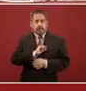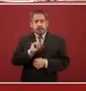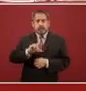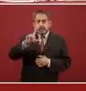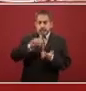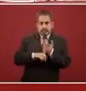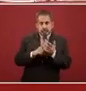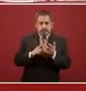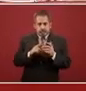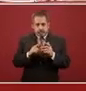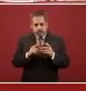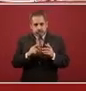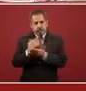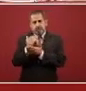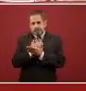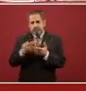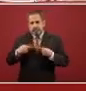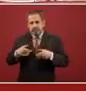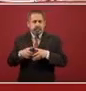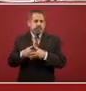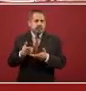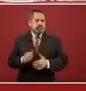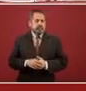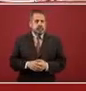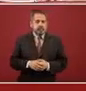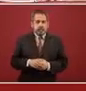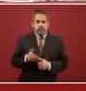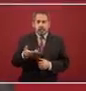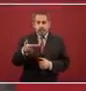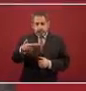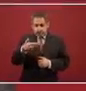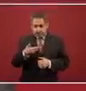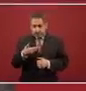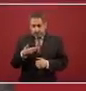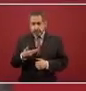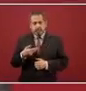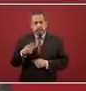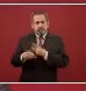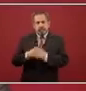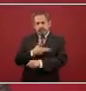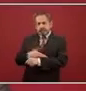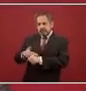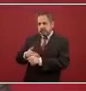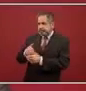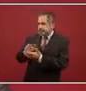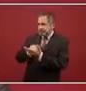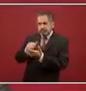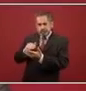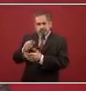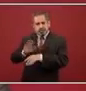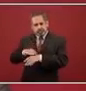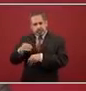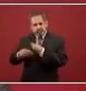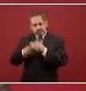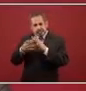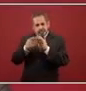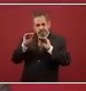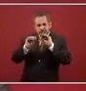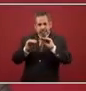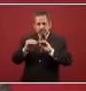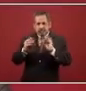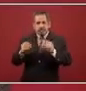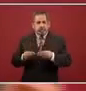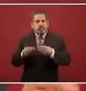México porque se forma menos gente. Las peticiones, cuente con ello, vamos a hacer más, cada vez más detallado. De los